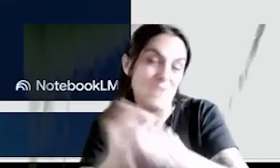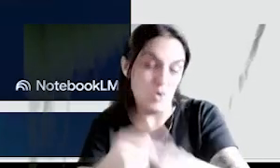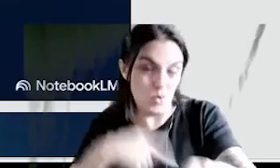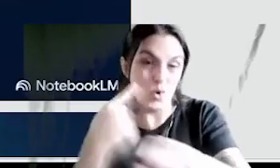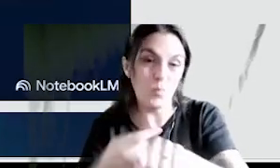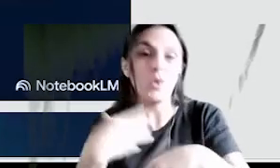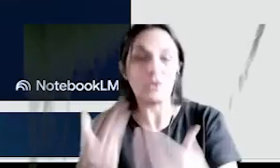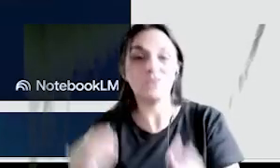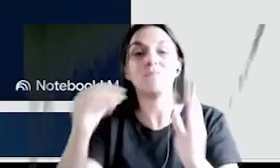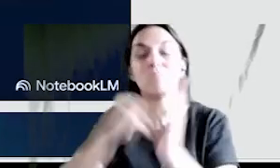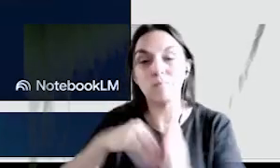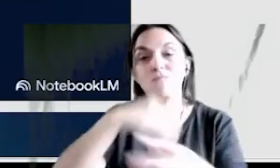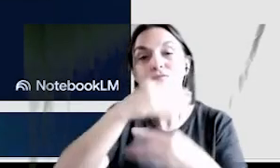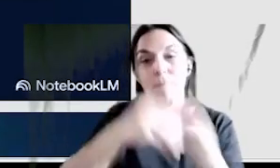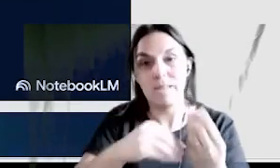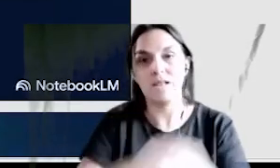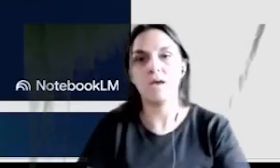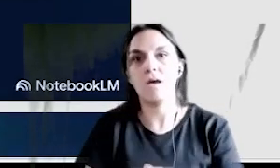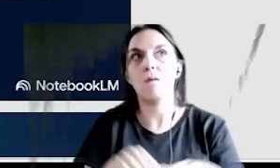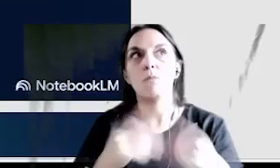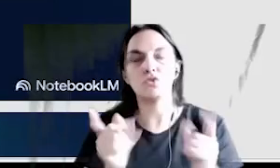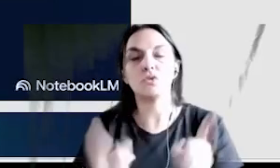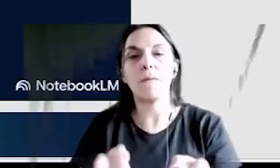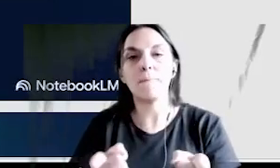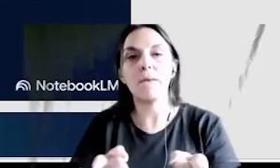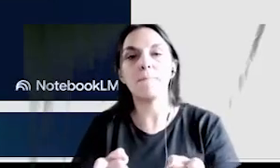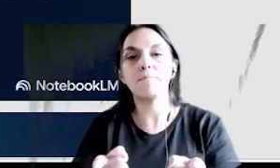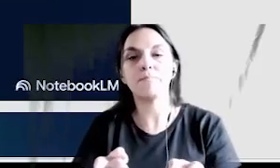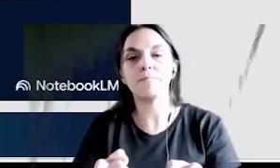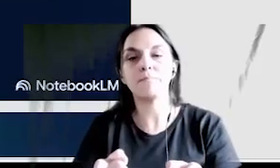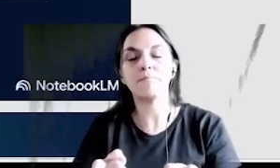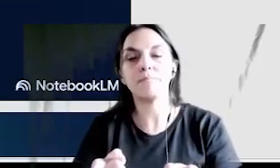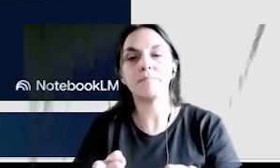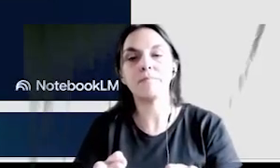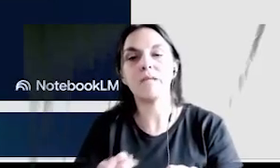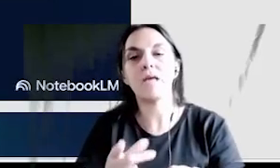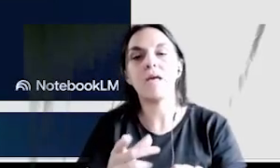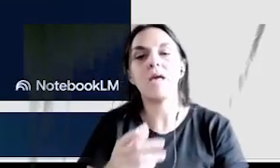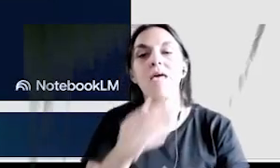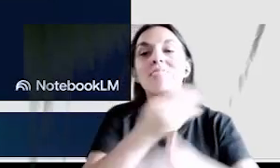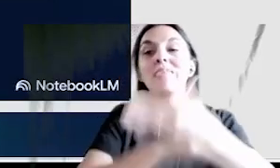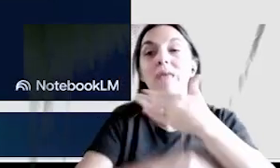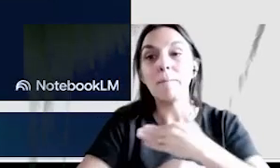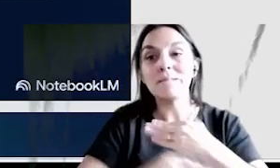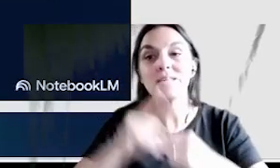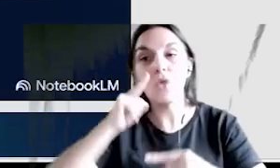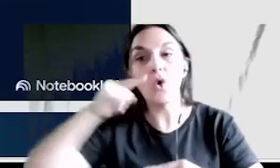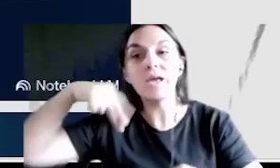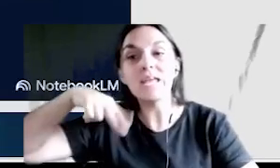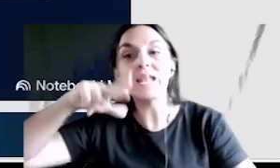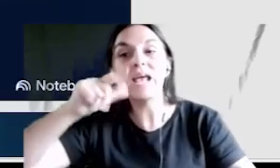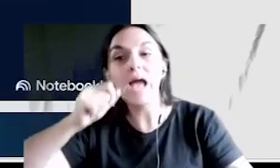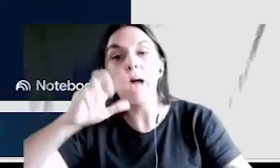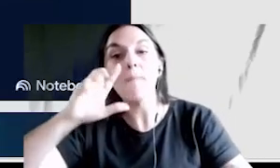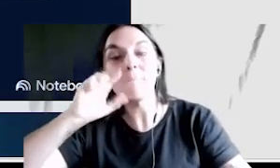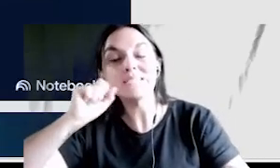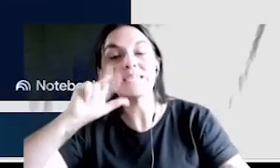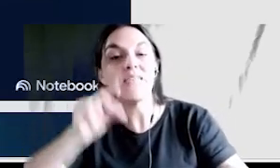tener en claro que también se distingue lo que es una incapacidad para el trabajo respecto de una discapacidad. Y también